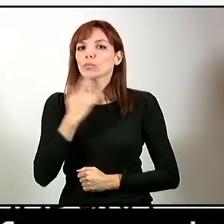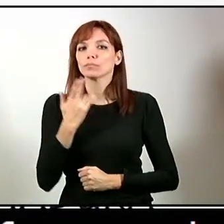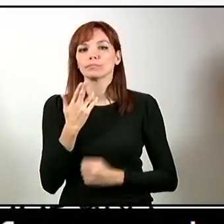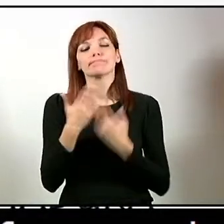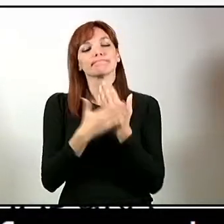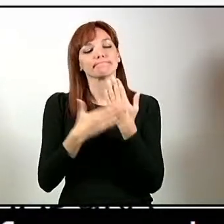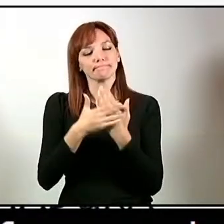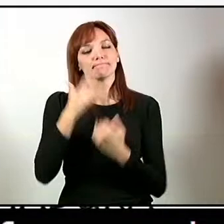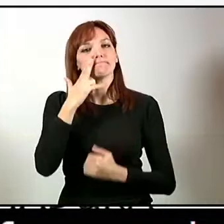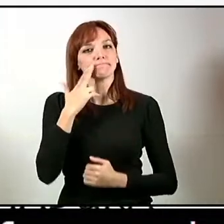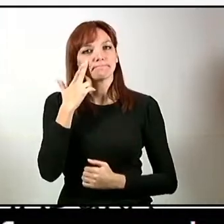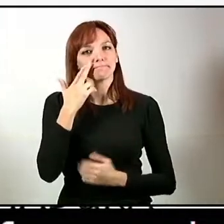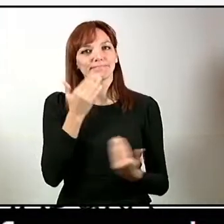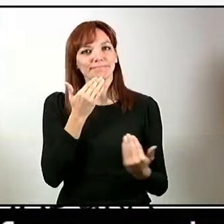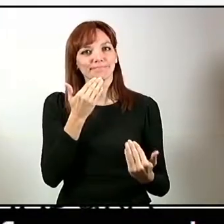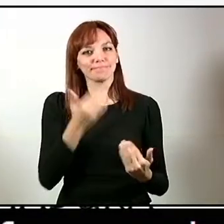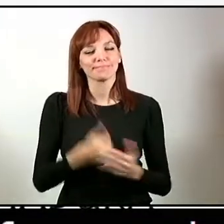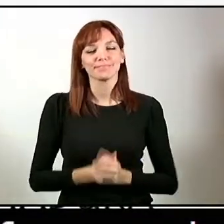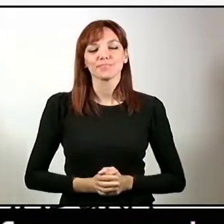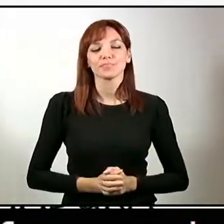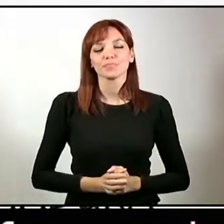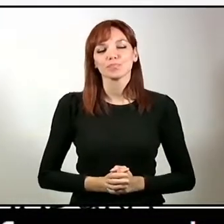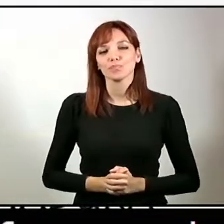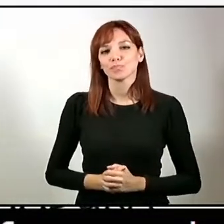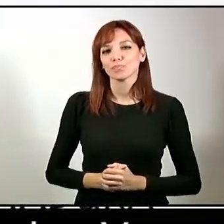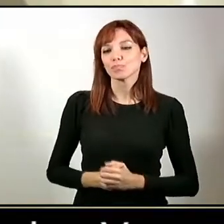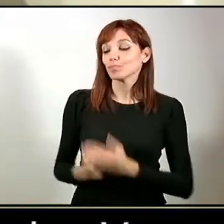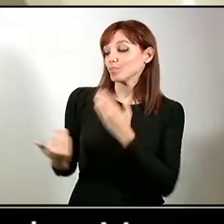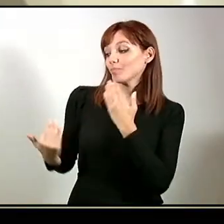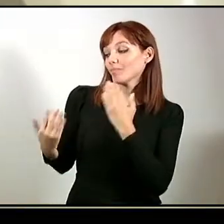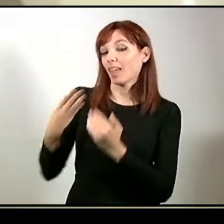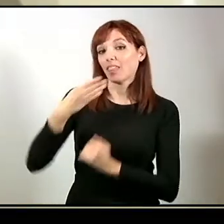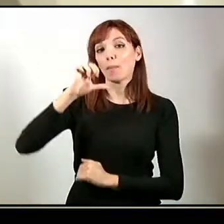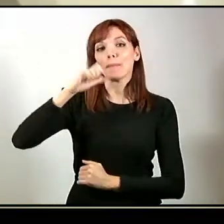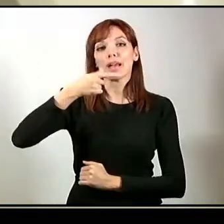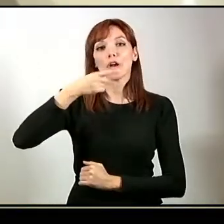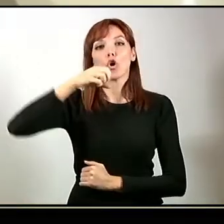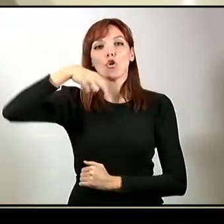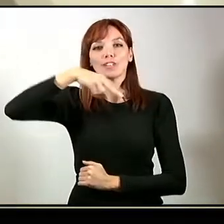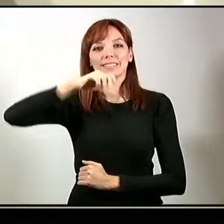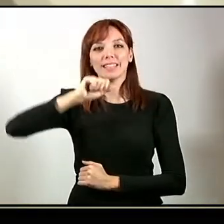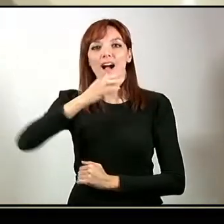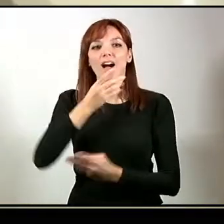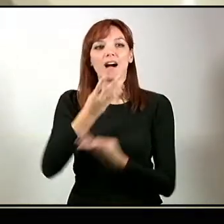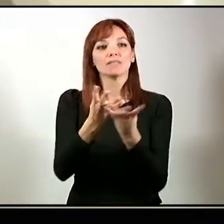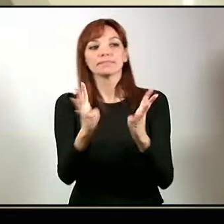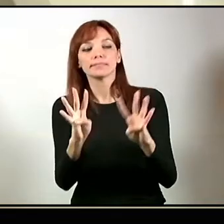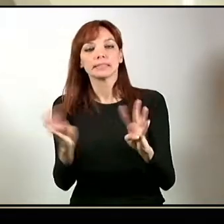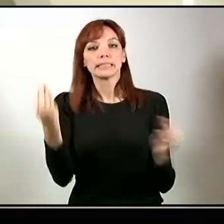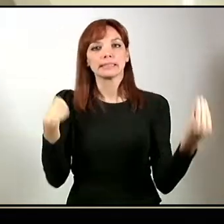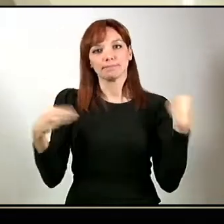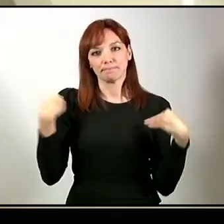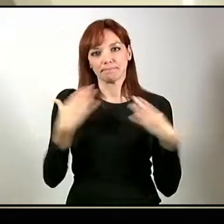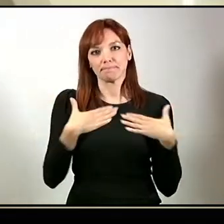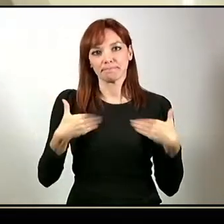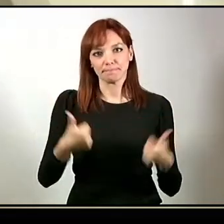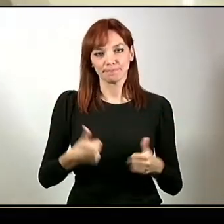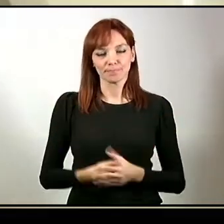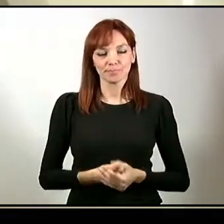Guillermo Fernández Vara. Muchas gracias. Gracias, Begoña. Nos ponemos a vuestra disposición por si tenéis preguntas que